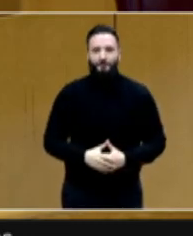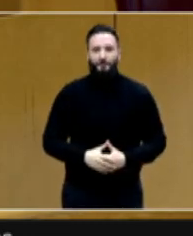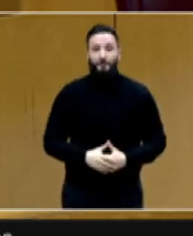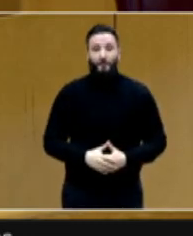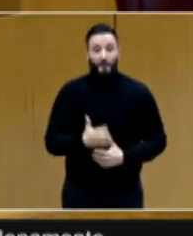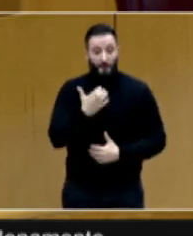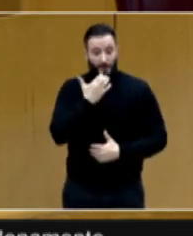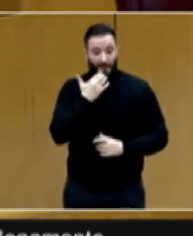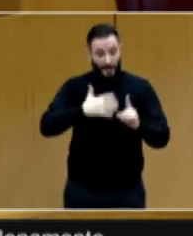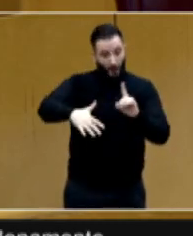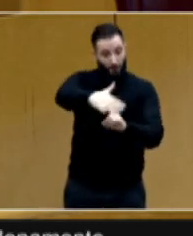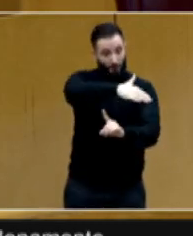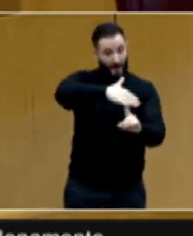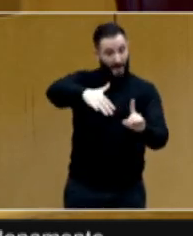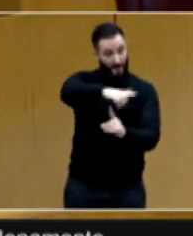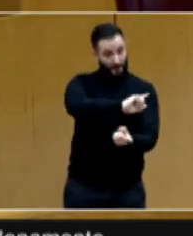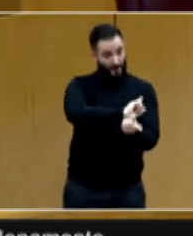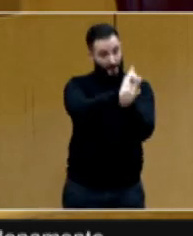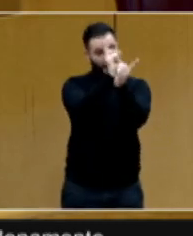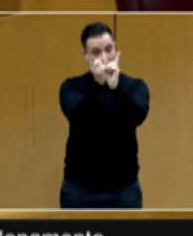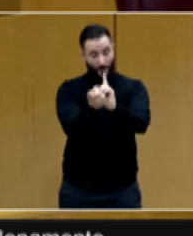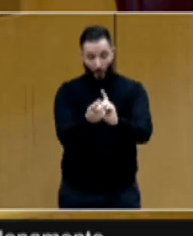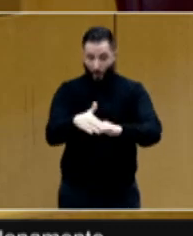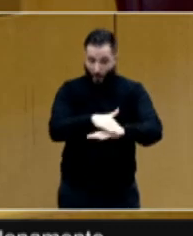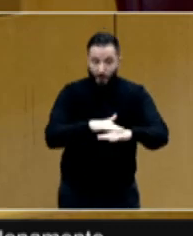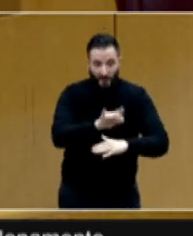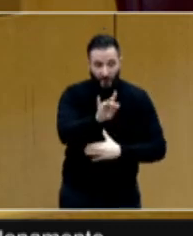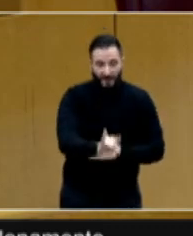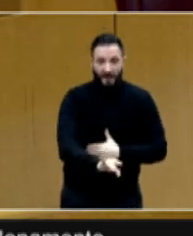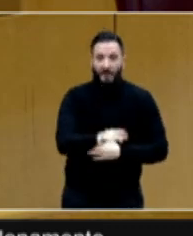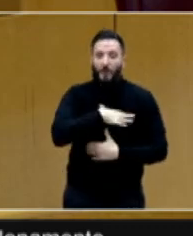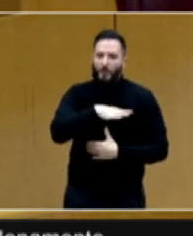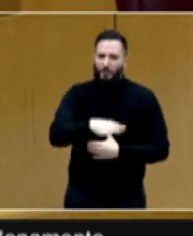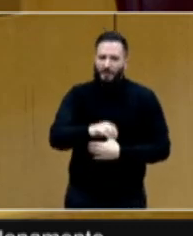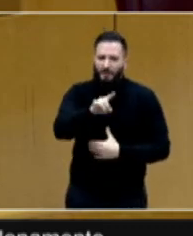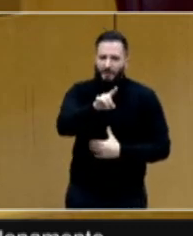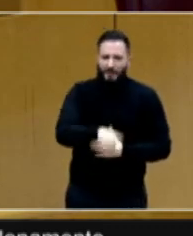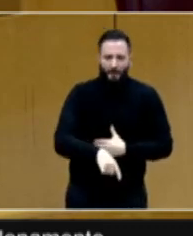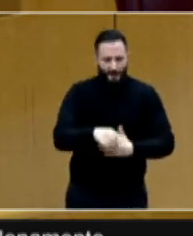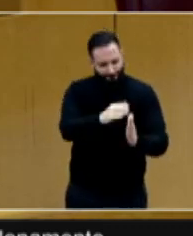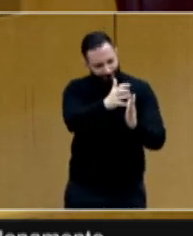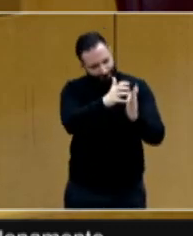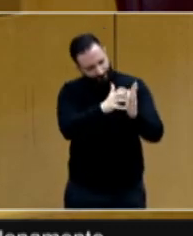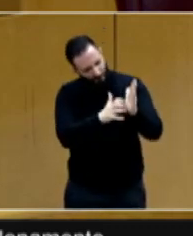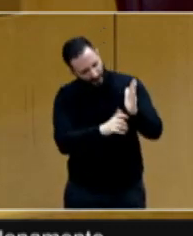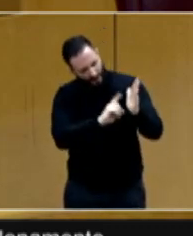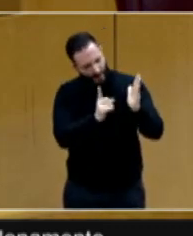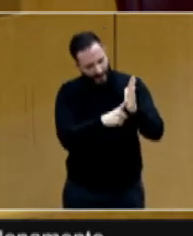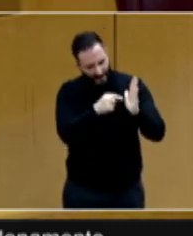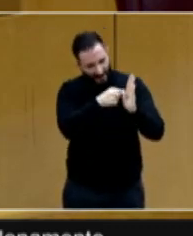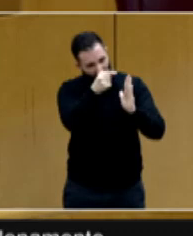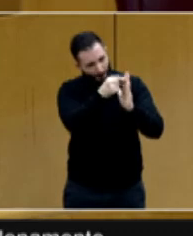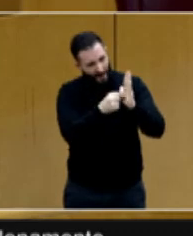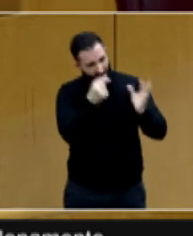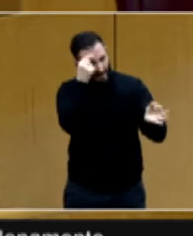si el cambio de paradigma es fundamental no lo es menos la posibilidad de Elevar a público mediante escritura otorgada ante notario estas medidas